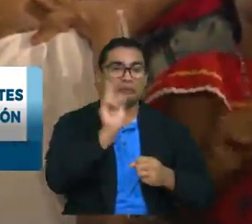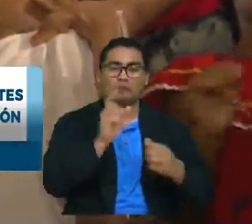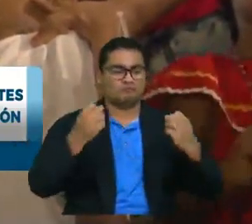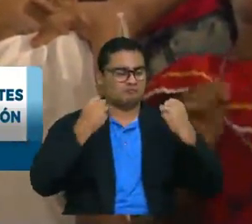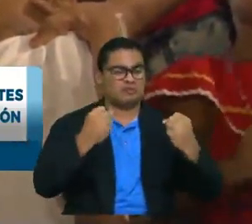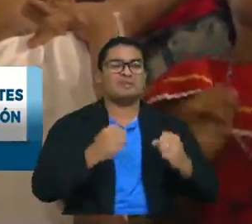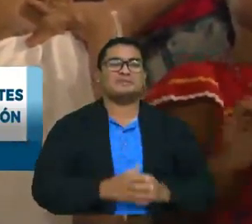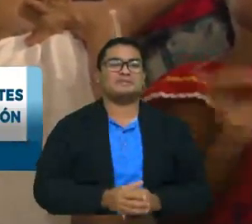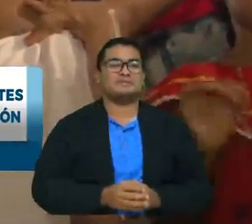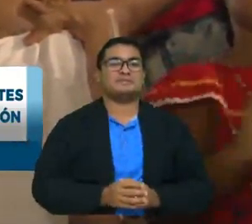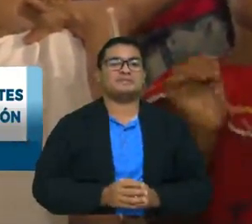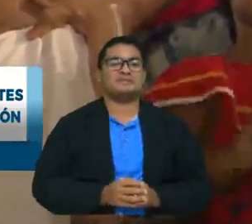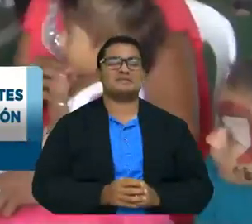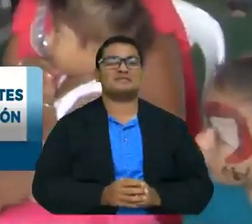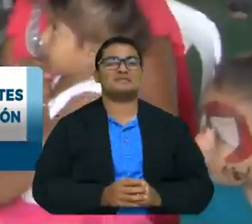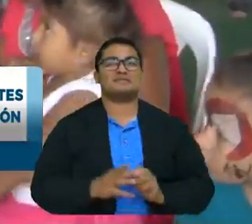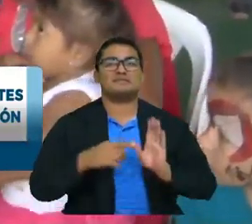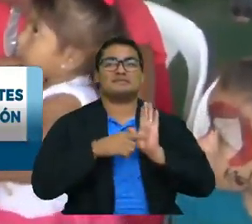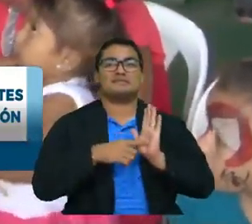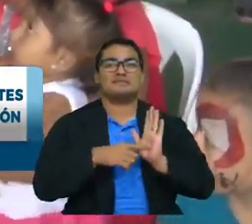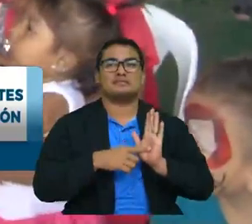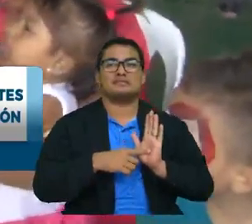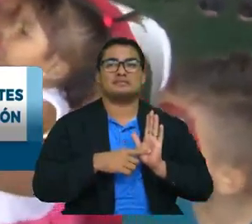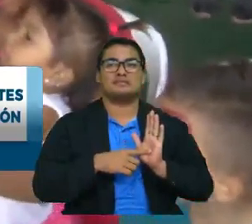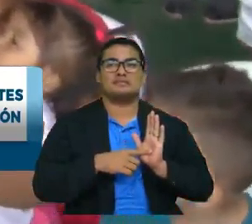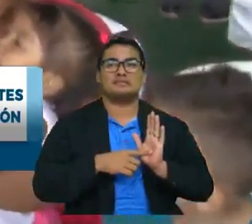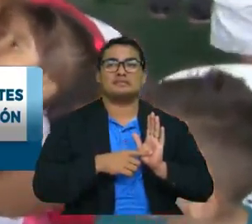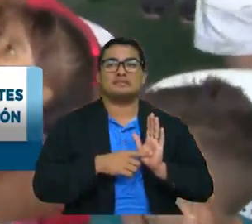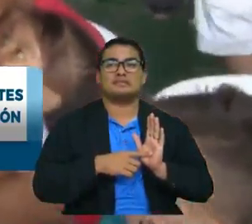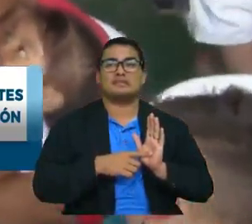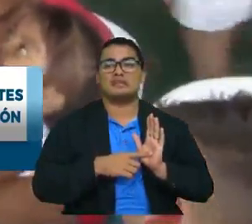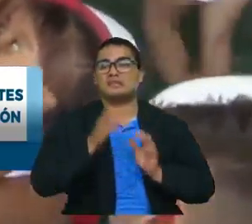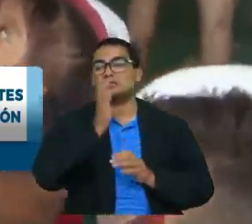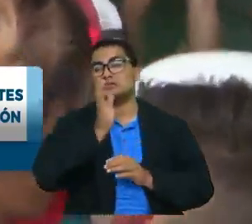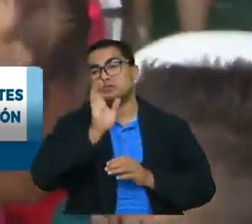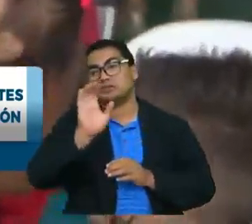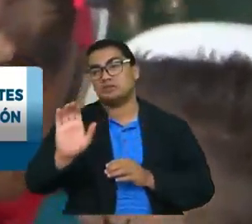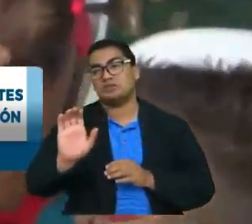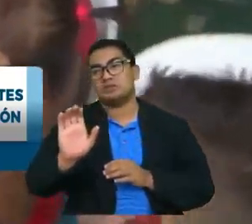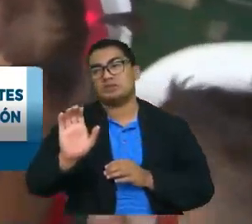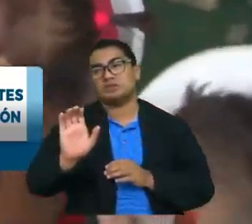frecuente. Entonces es como que si yo le aplico la vacuna, por ejemplo, a un niño